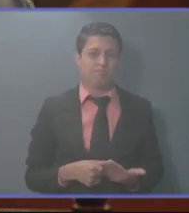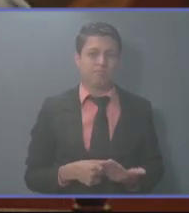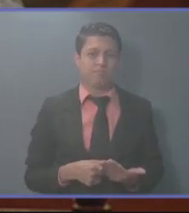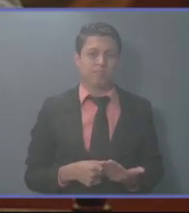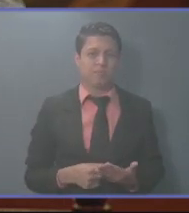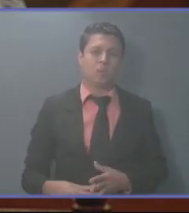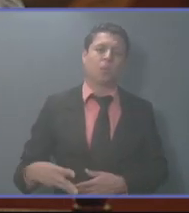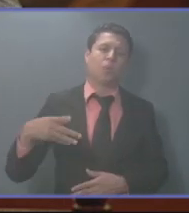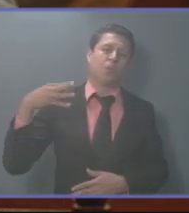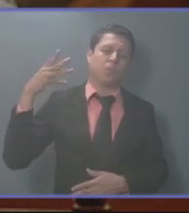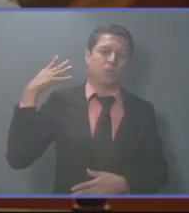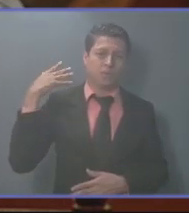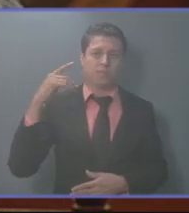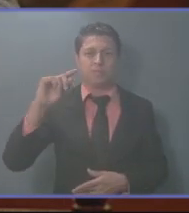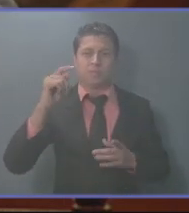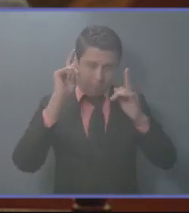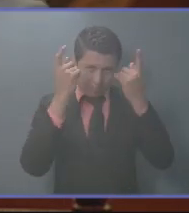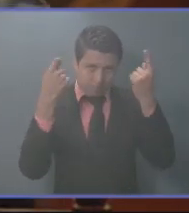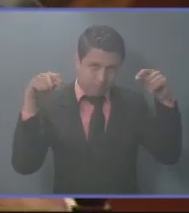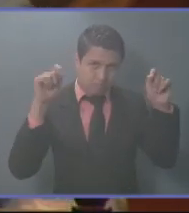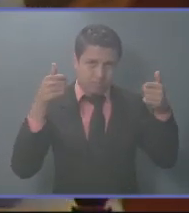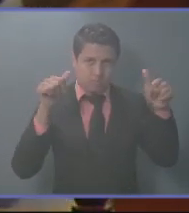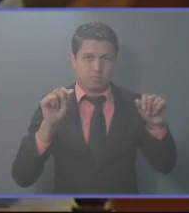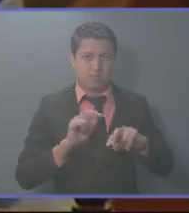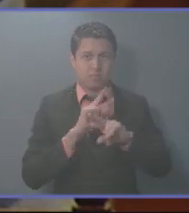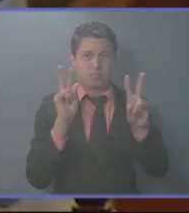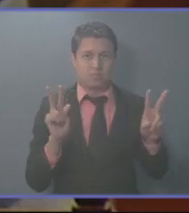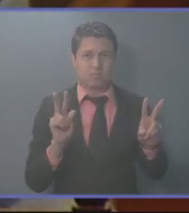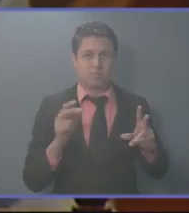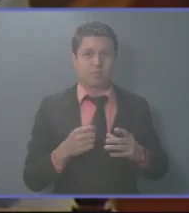desde la firma de los acuerdos de paz